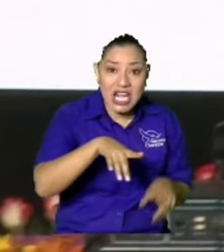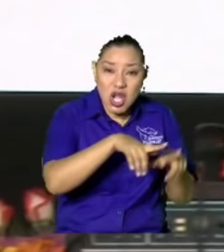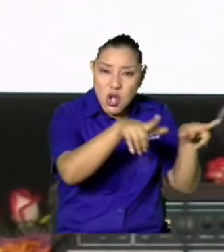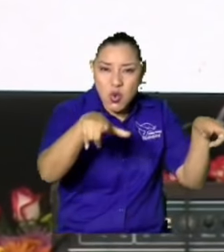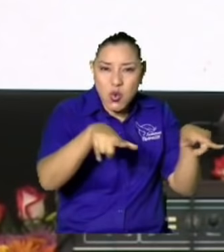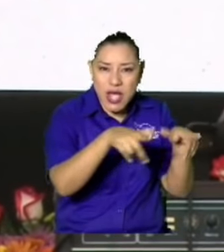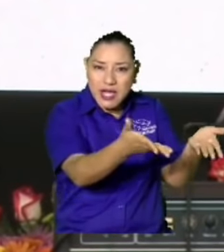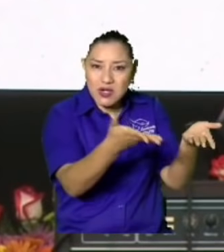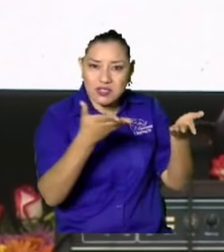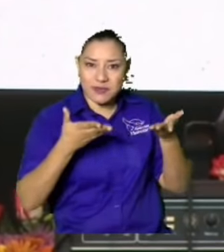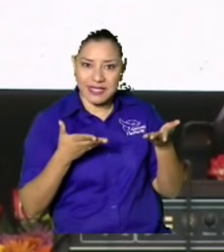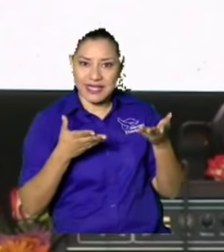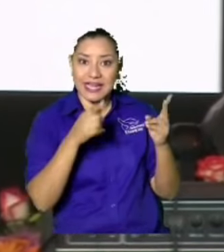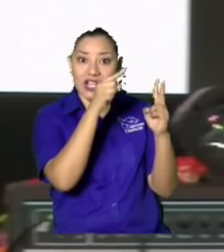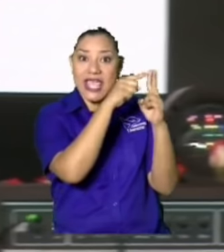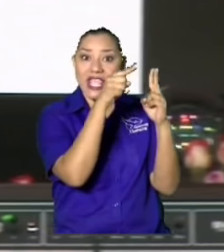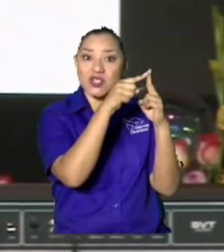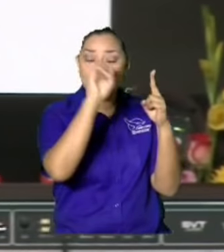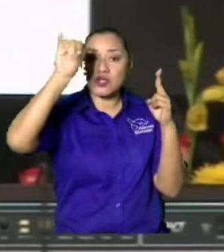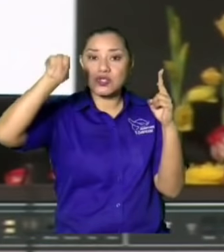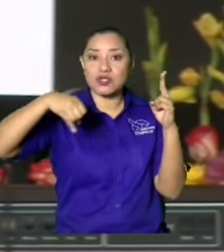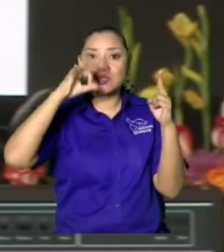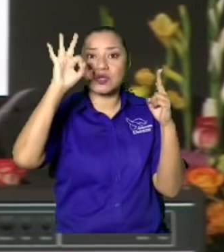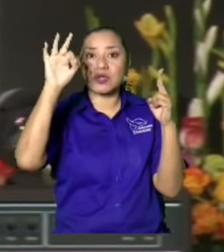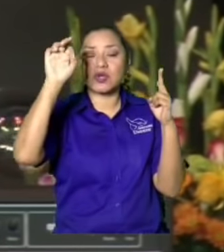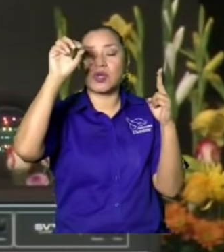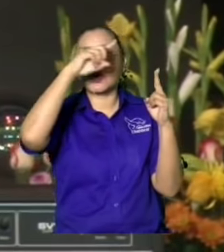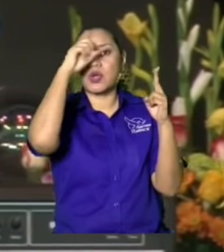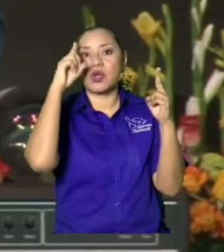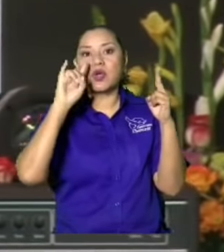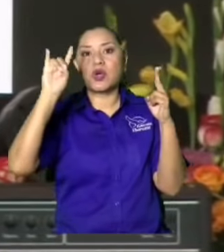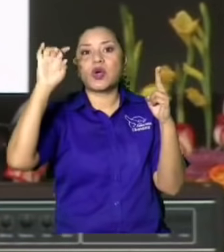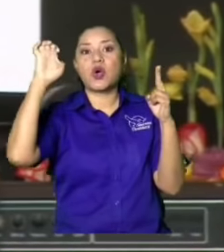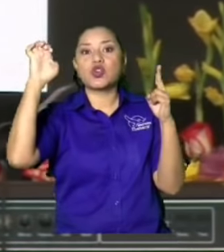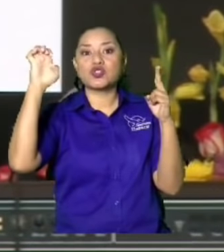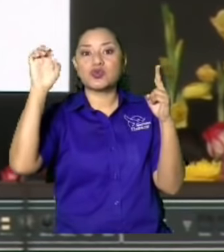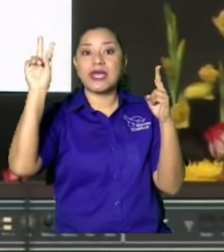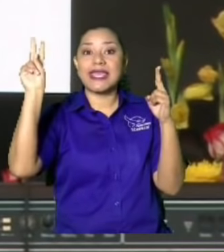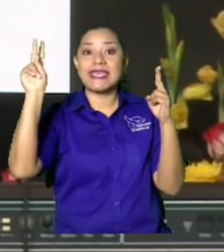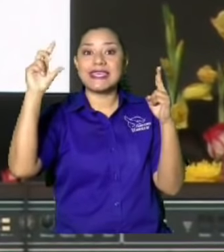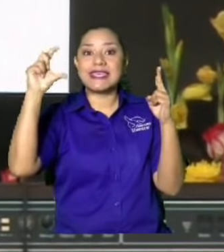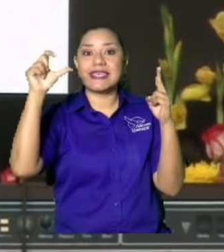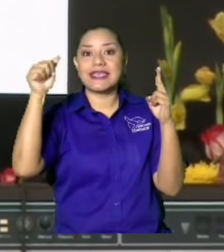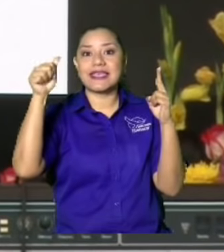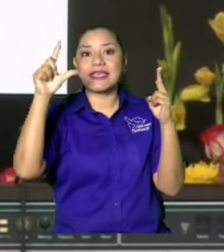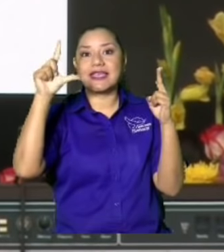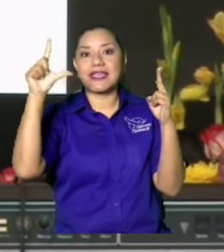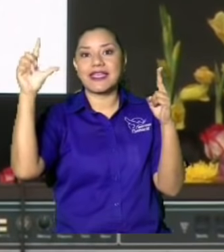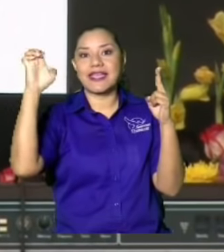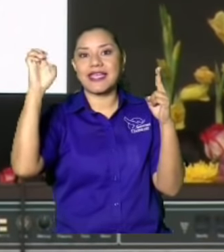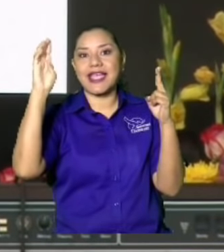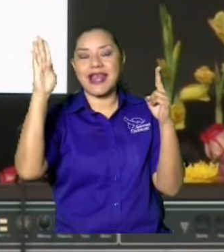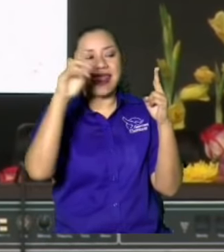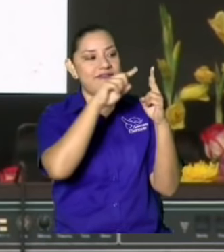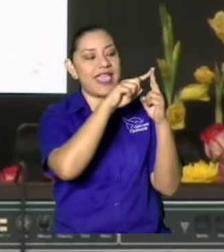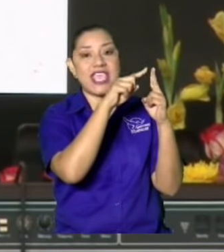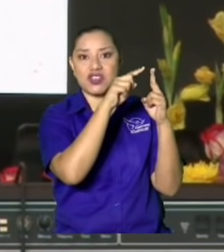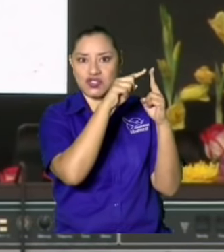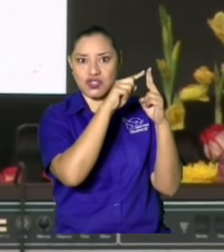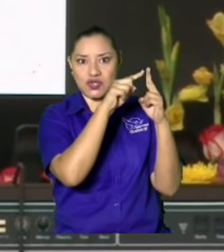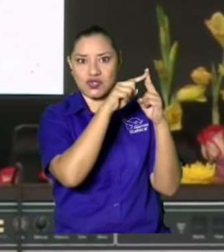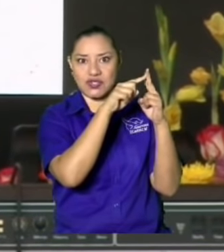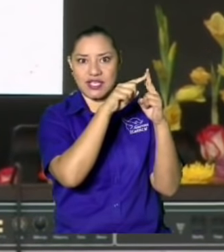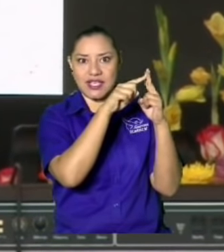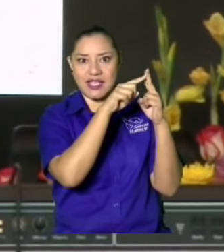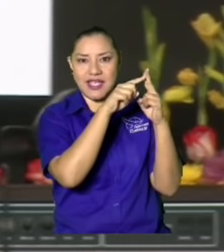Entonces José y Caleb encontraron el secreto. Dijeron: hay que agradar a Dios. ¿Por qué? Porque